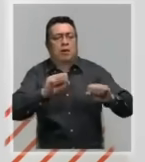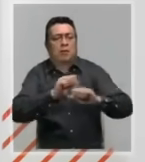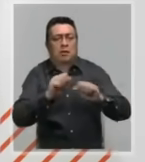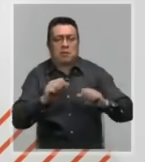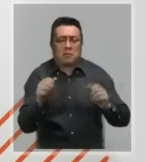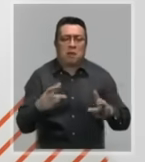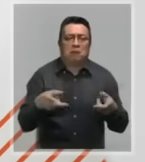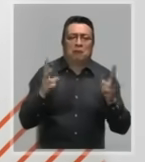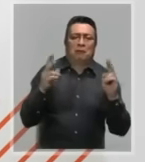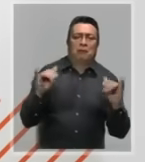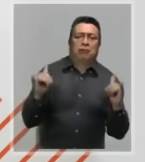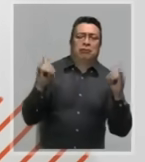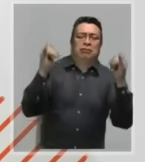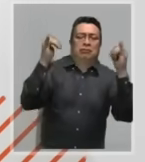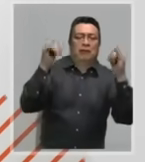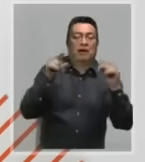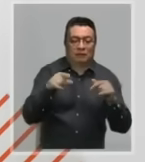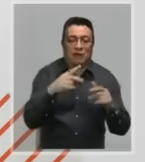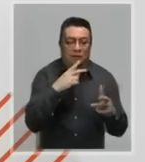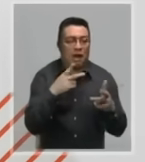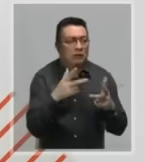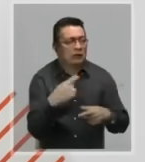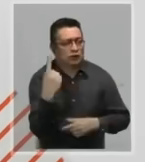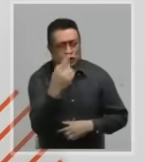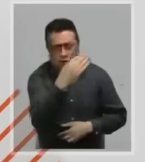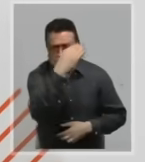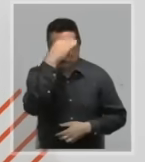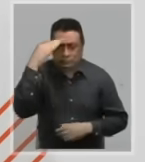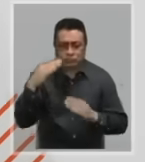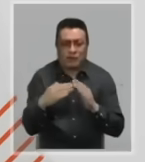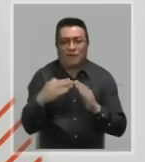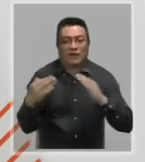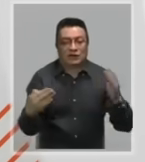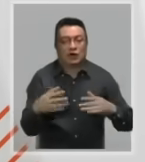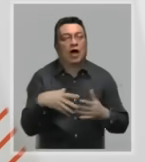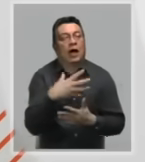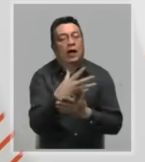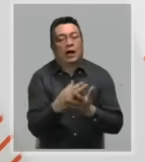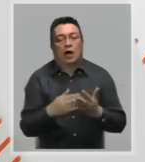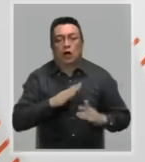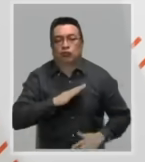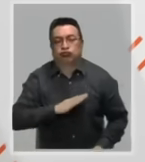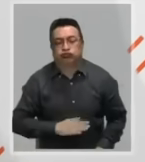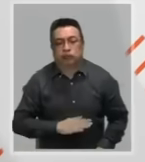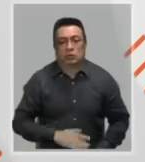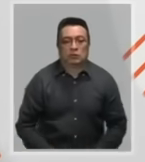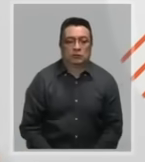balazos. Una constante amenaza que los vecinos ya no tendrán que vivir.